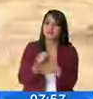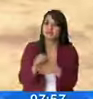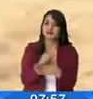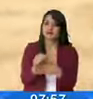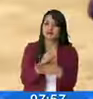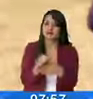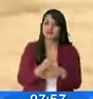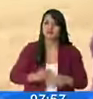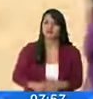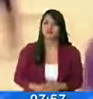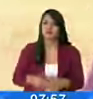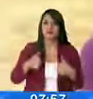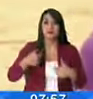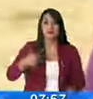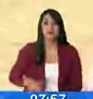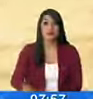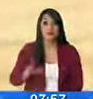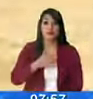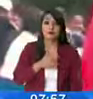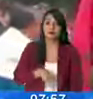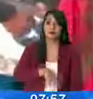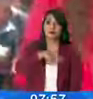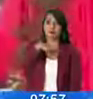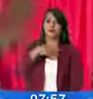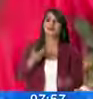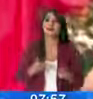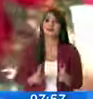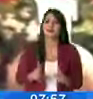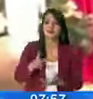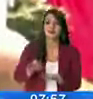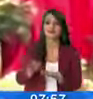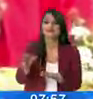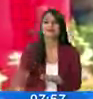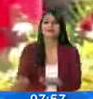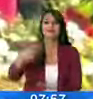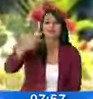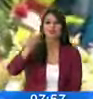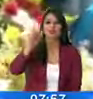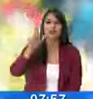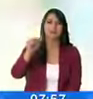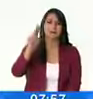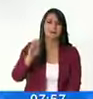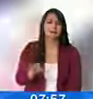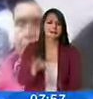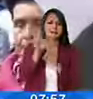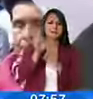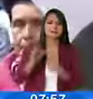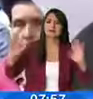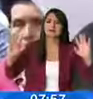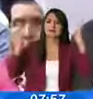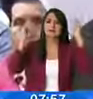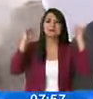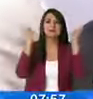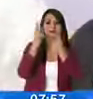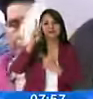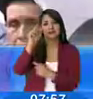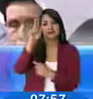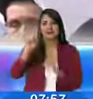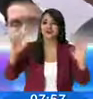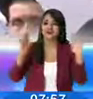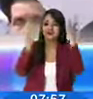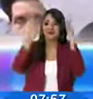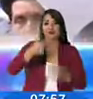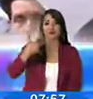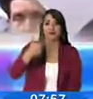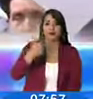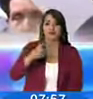realizan. Si ser lojano es un orgullo, ser chuquiribambense es más que un privilegio. ¡Viva San Vicente Ferrer! ¡Viva